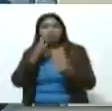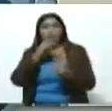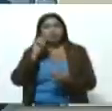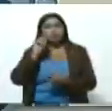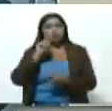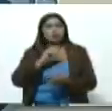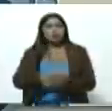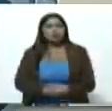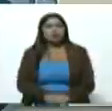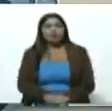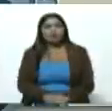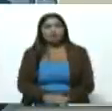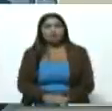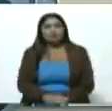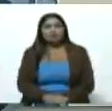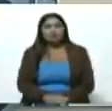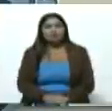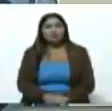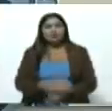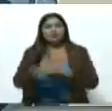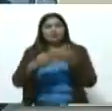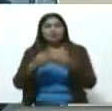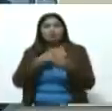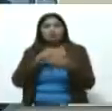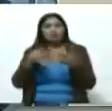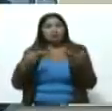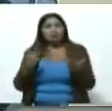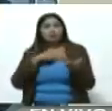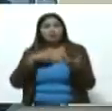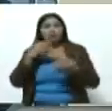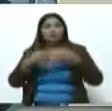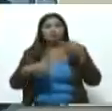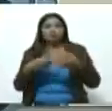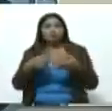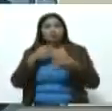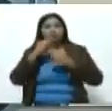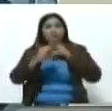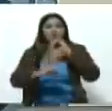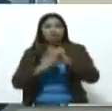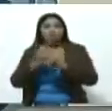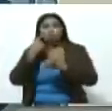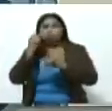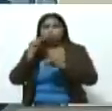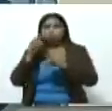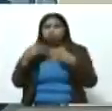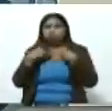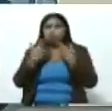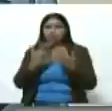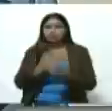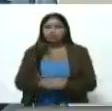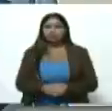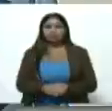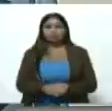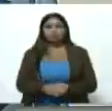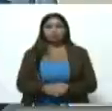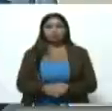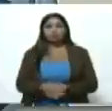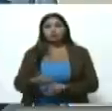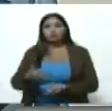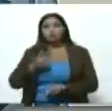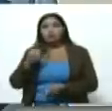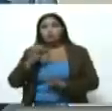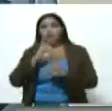necesita que una justicia transnacional, sea de cualquier